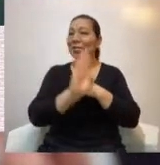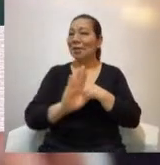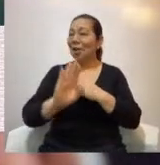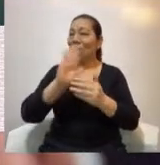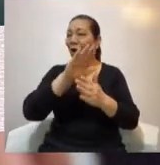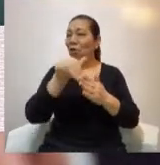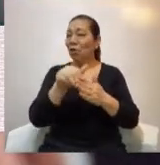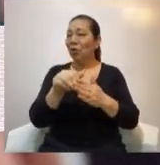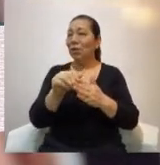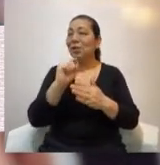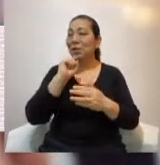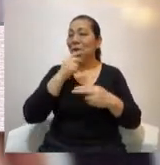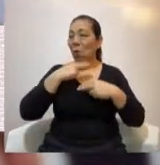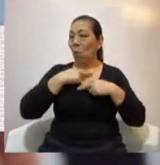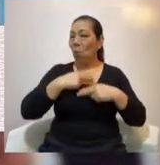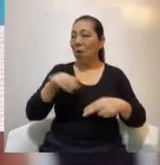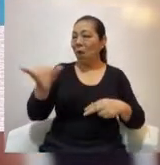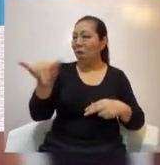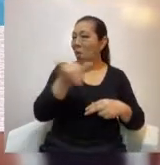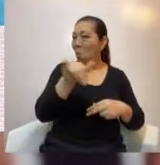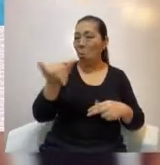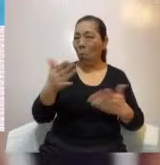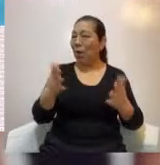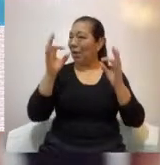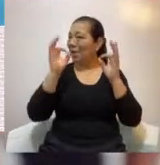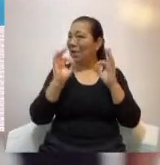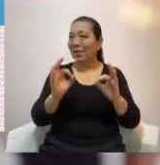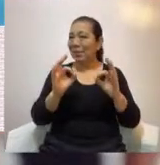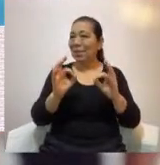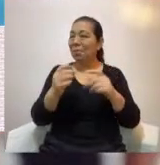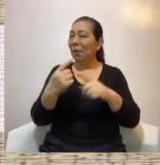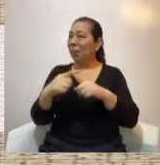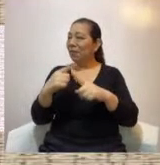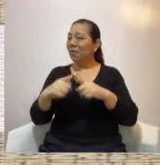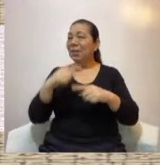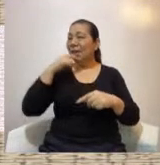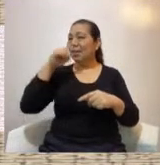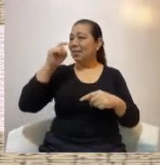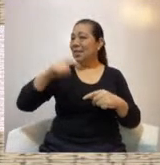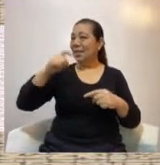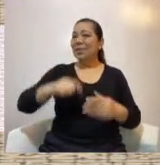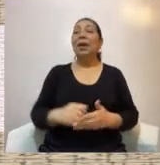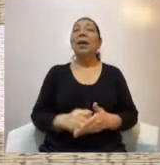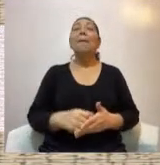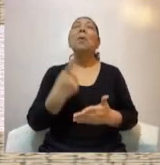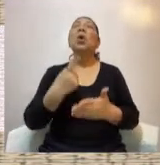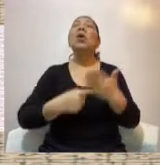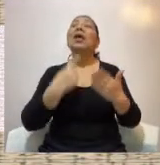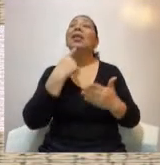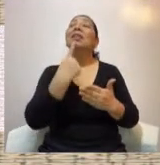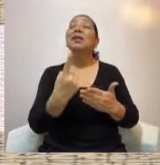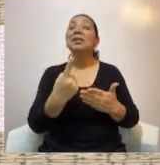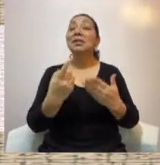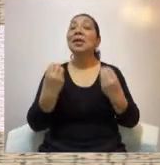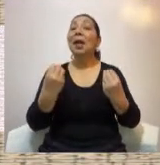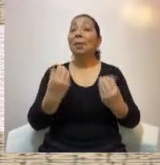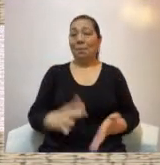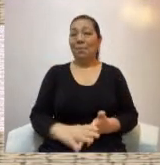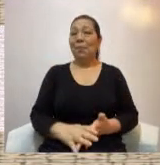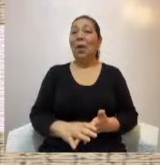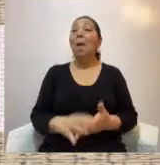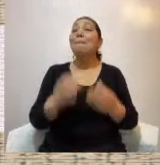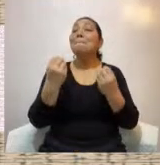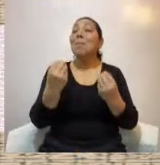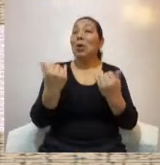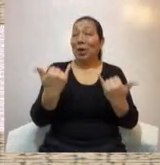no garantiza que todos los seres humanos sean tratados de la misma forma siempre y en todos los casos necesariamente. ¿Y por qué dice esto el tribunal?